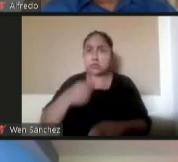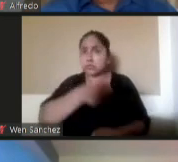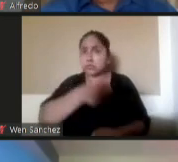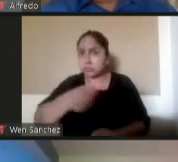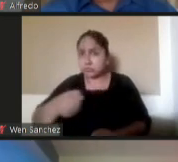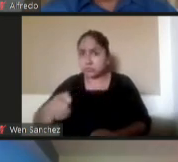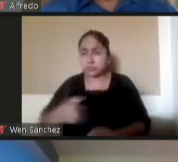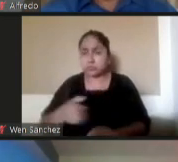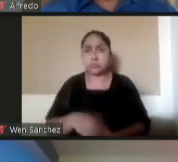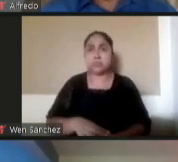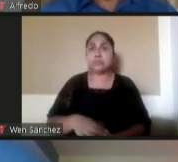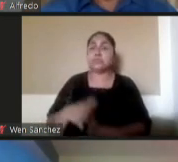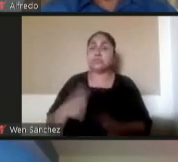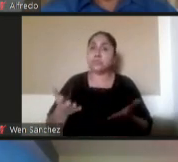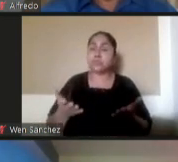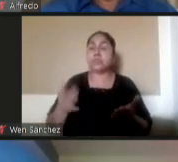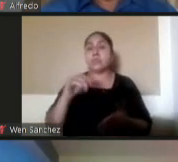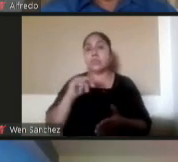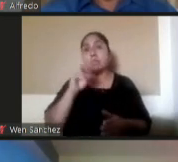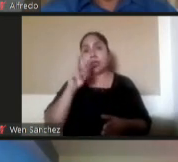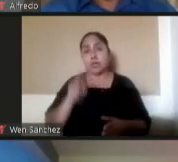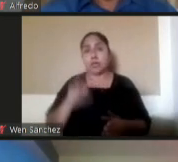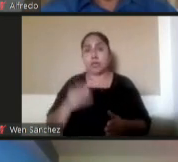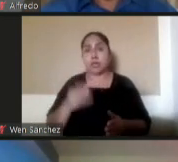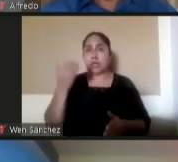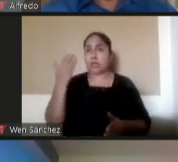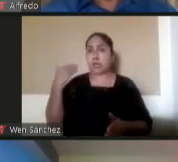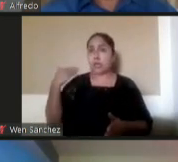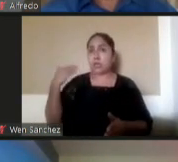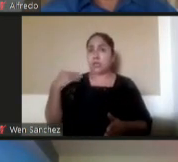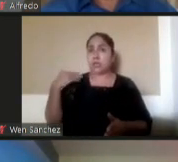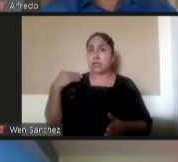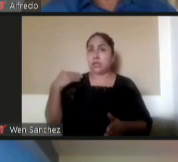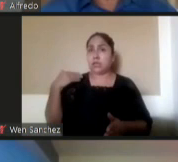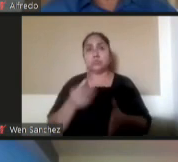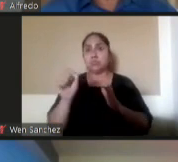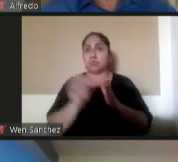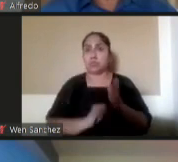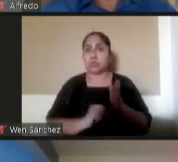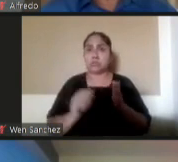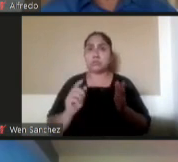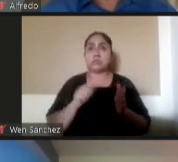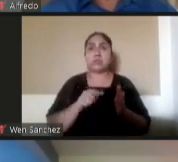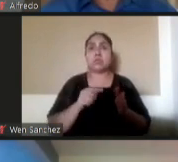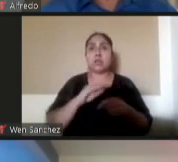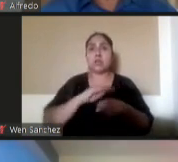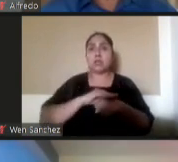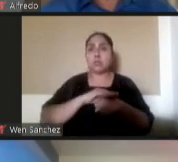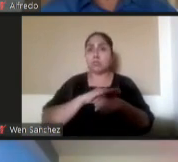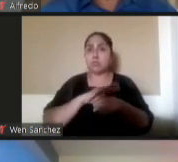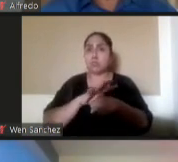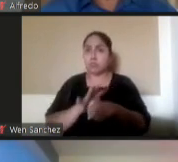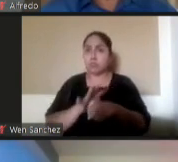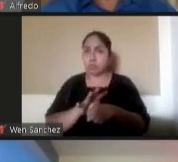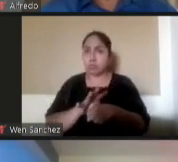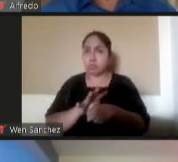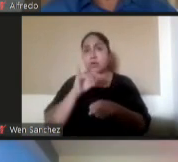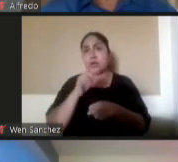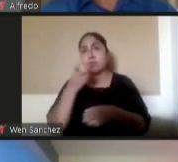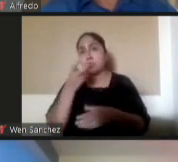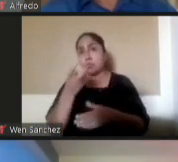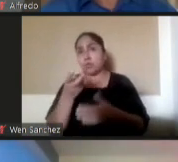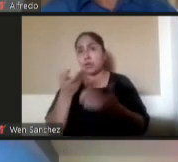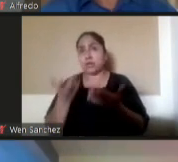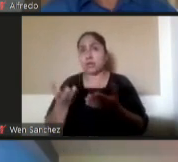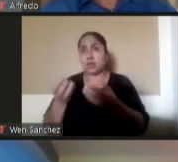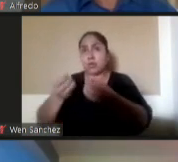de la contingencia producida por la pandemia del COVID-19, fue presentado anteriormente un dictamen por parte de la Comisión de Trabajo y Previsión Social